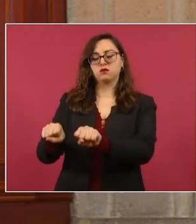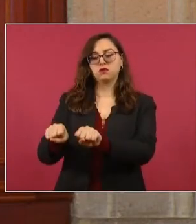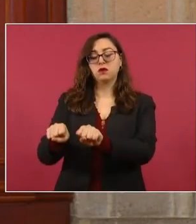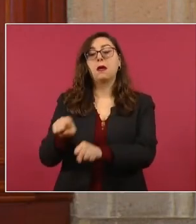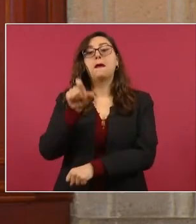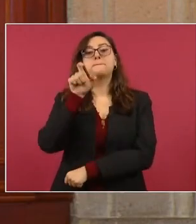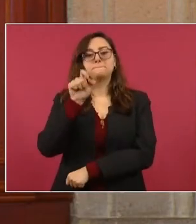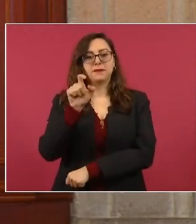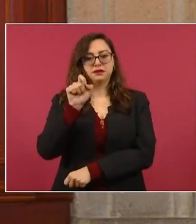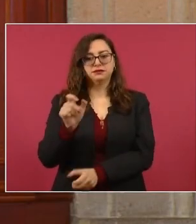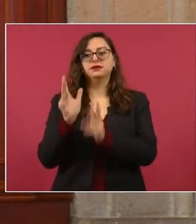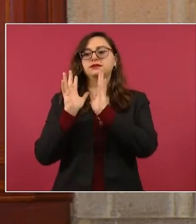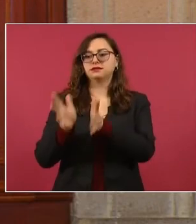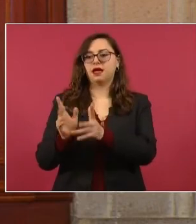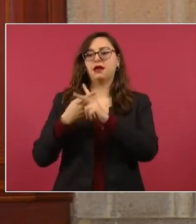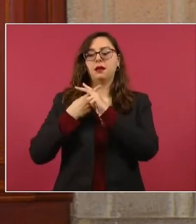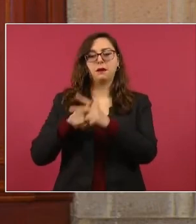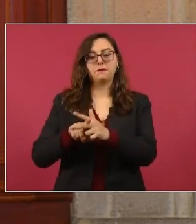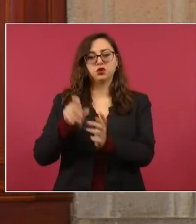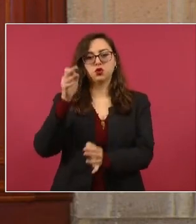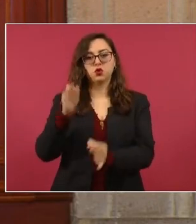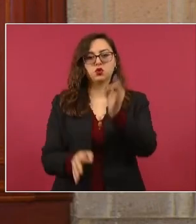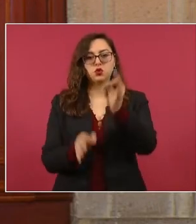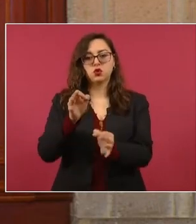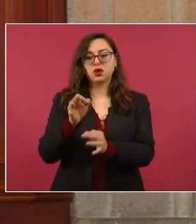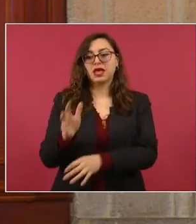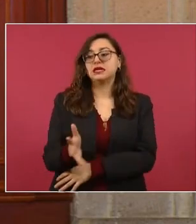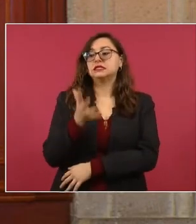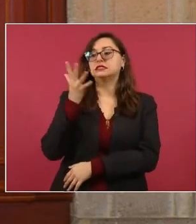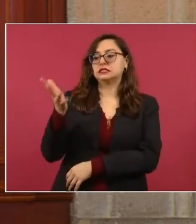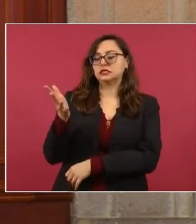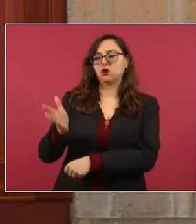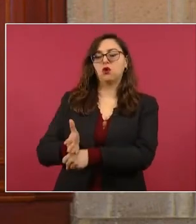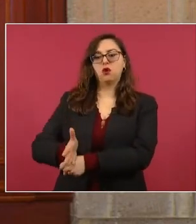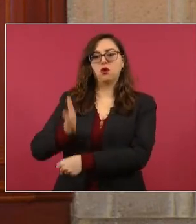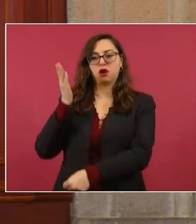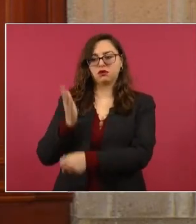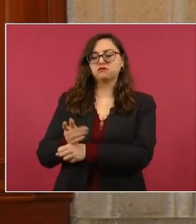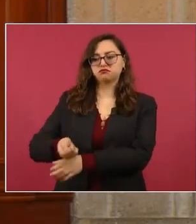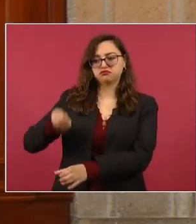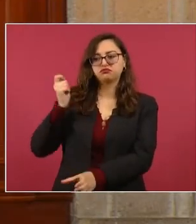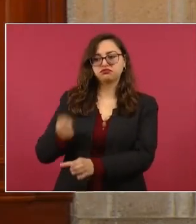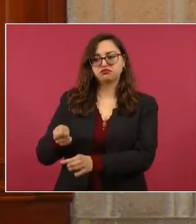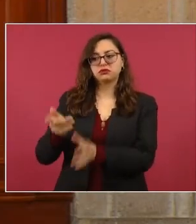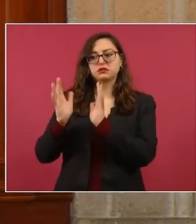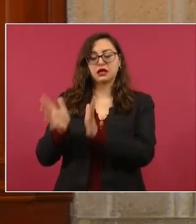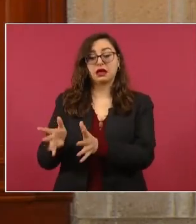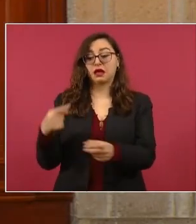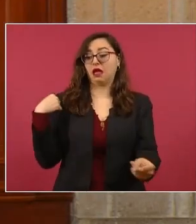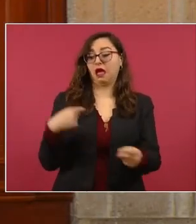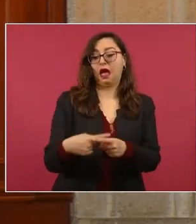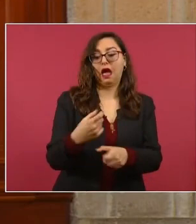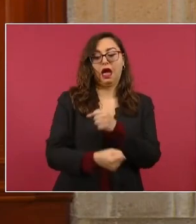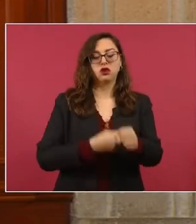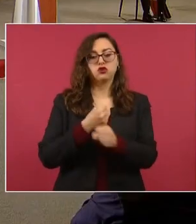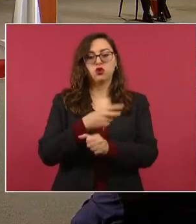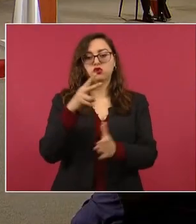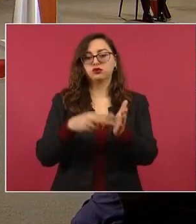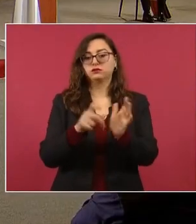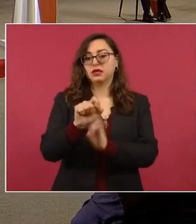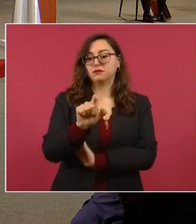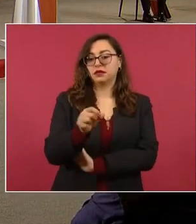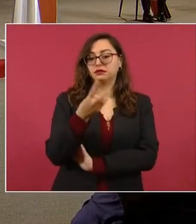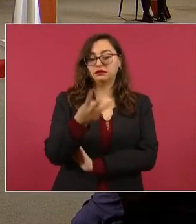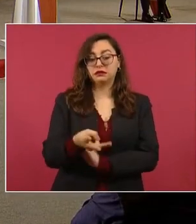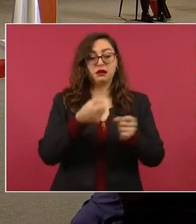sentenciados. En este año no se tiene ningún caso registrado. Adelante. En esta ocasión vamos a